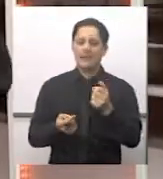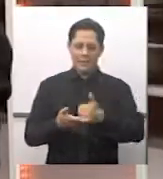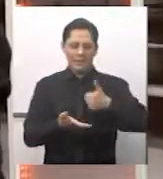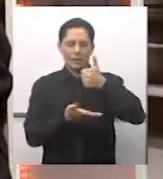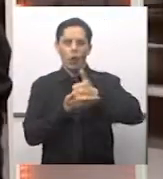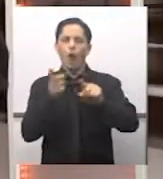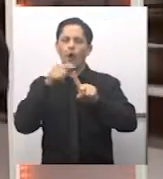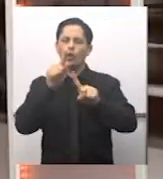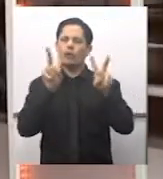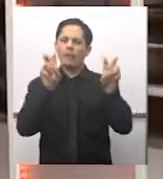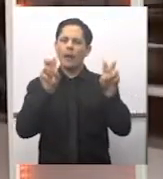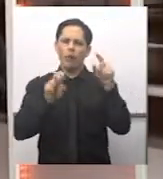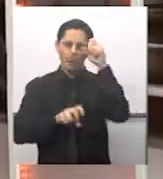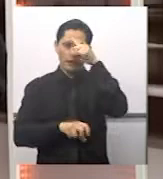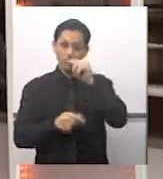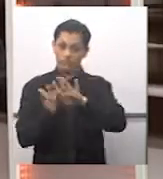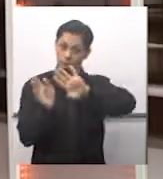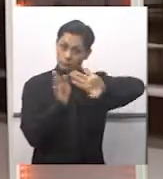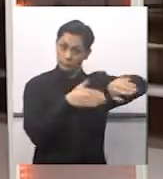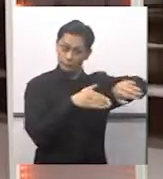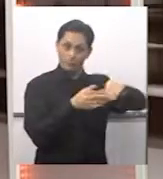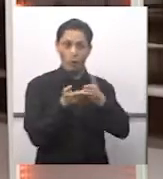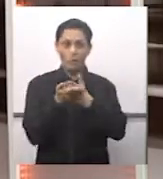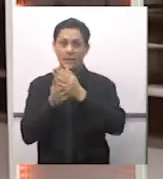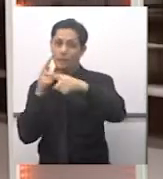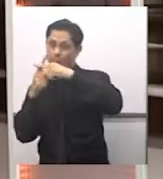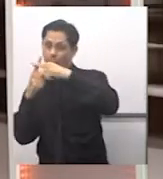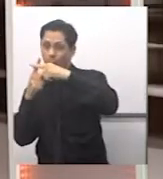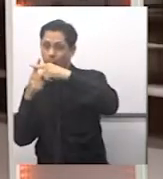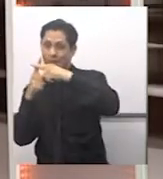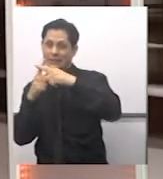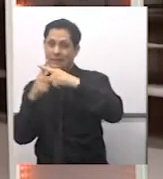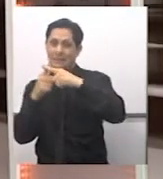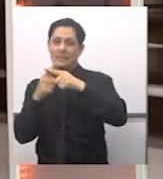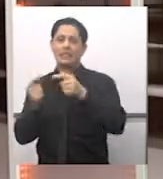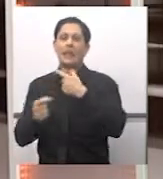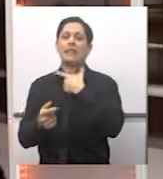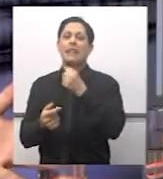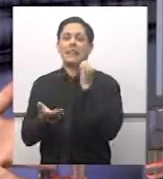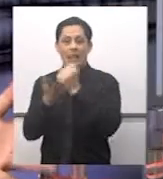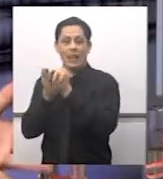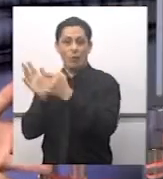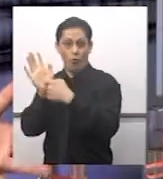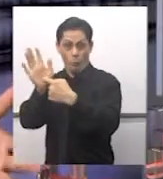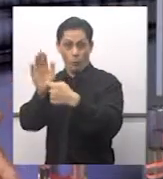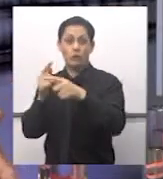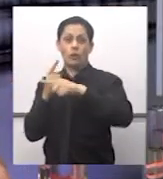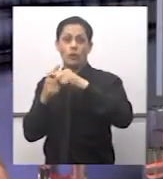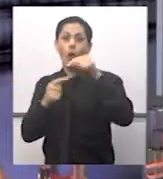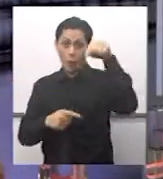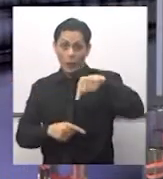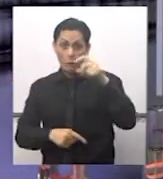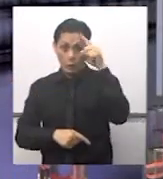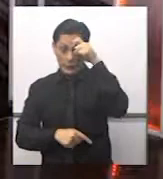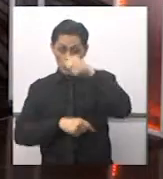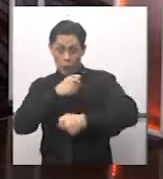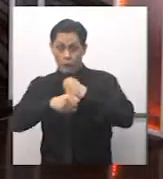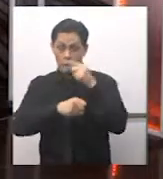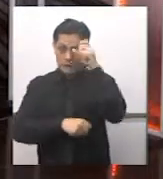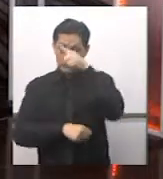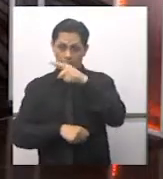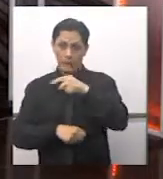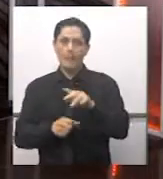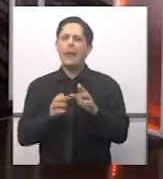comenzar con esto para terminar, ¿no es cierto?, con lo positivo, porque siempre se dice que acá se quiere destacar solamente lo complicado. No, pero es cierto, ha sido un año que ha tenido complicaciones. El tema portuario.